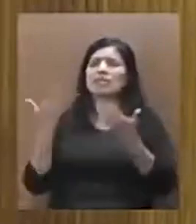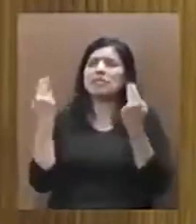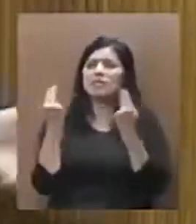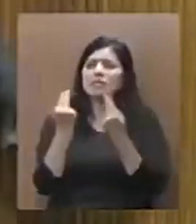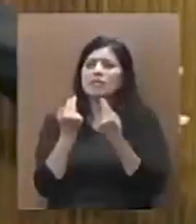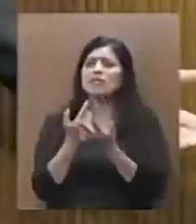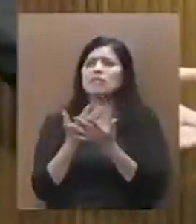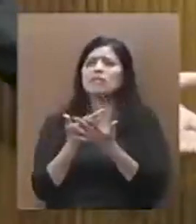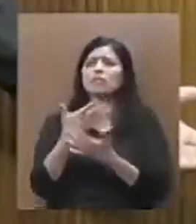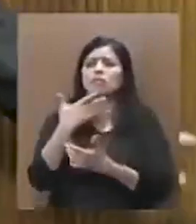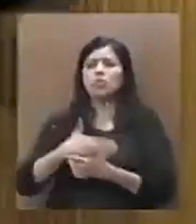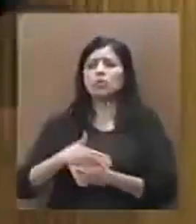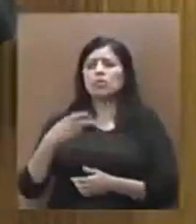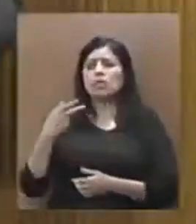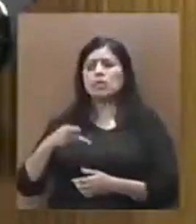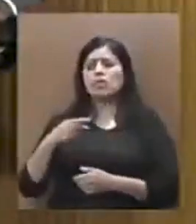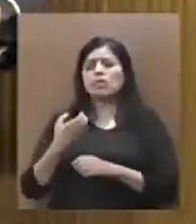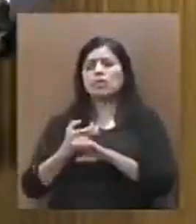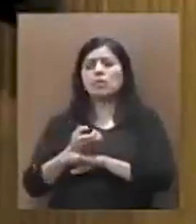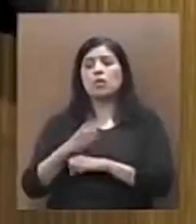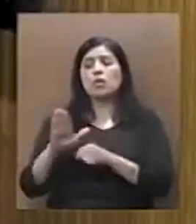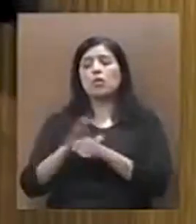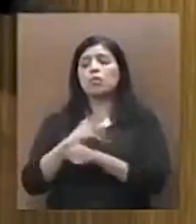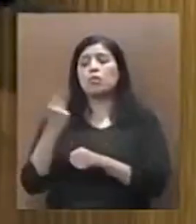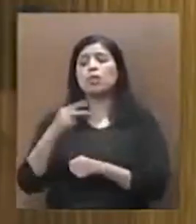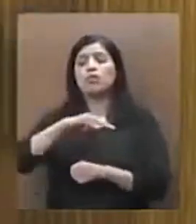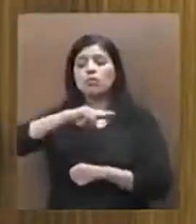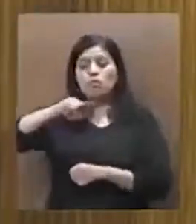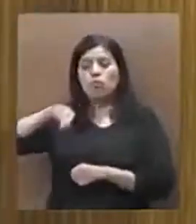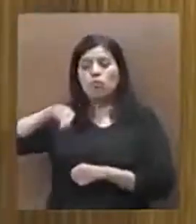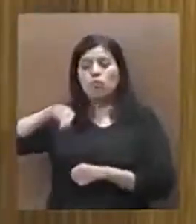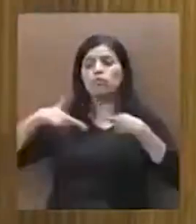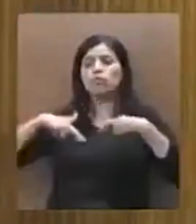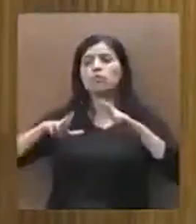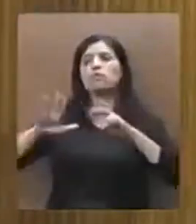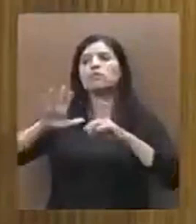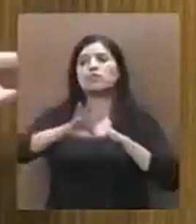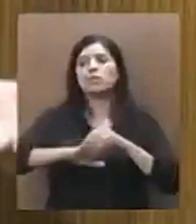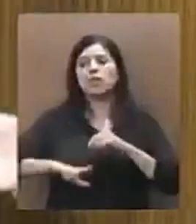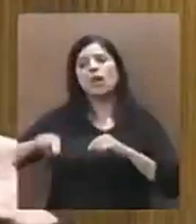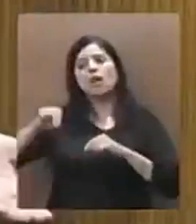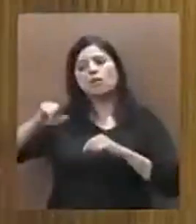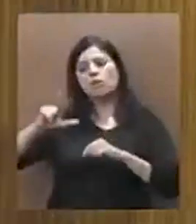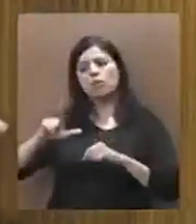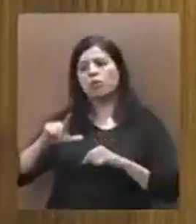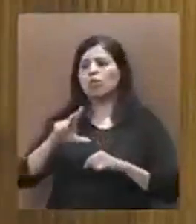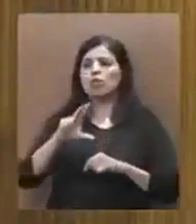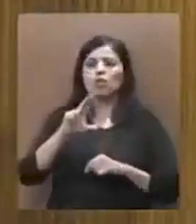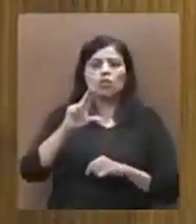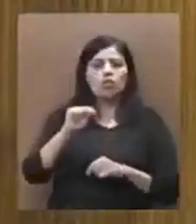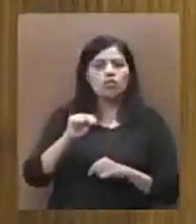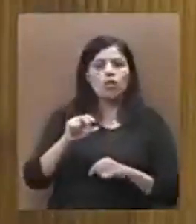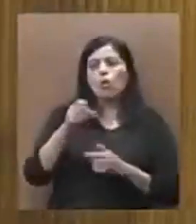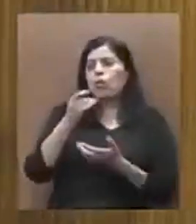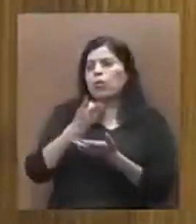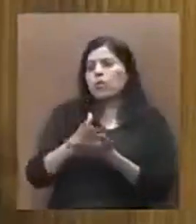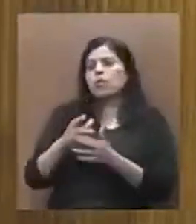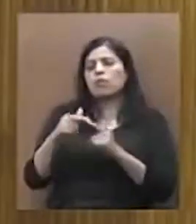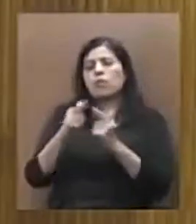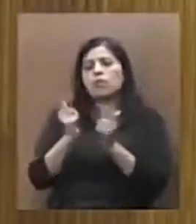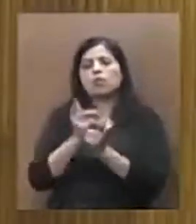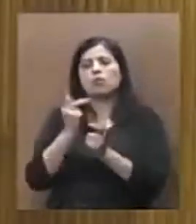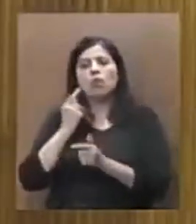y en espera de justicia en este estado porque nosotros representamos al pueblo de Nuevo León No representamos solamente a los partidos políticos